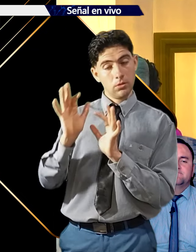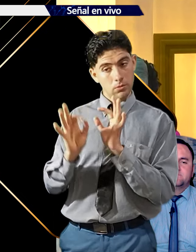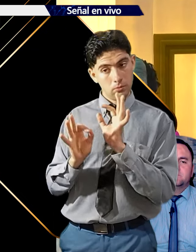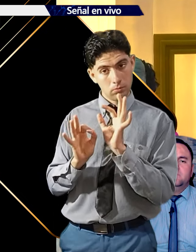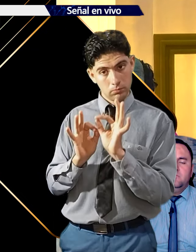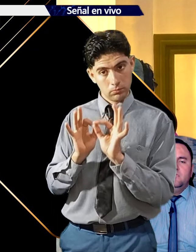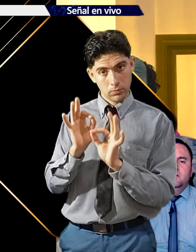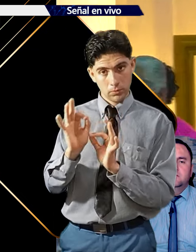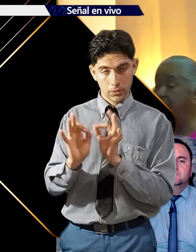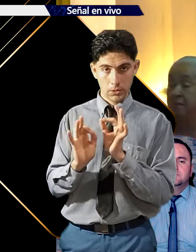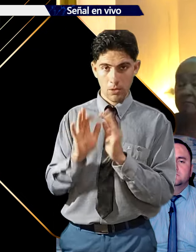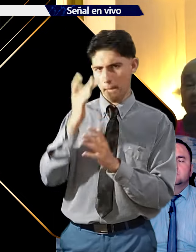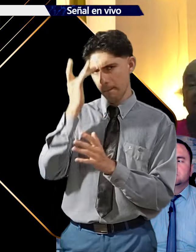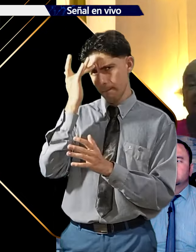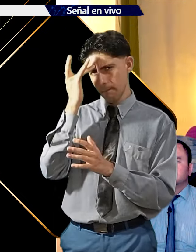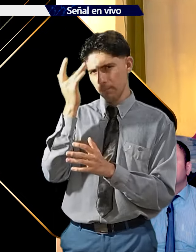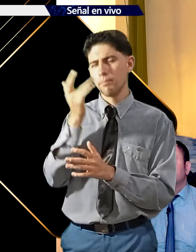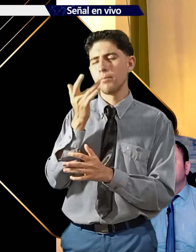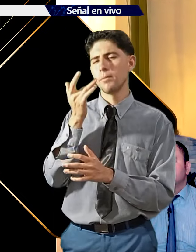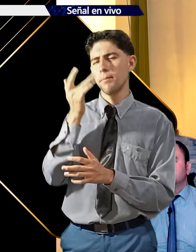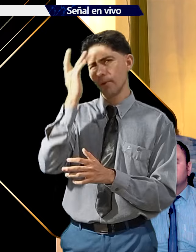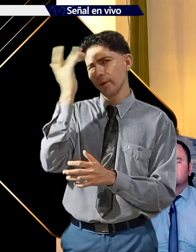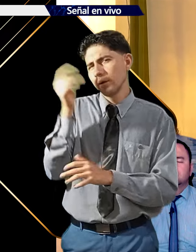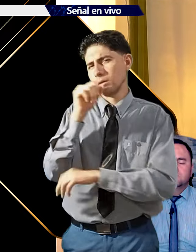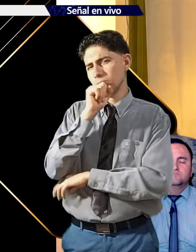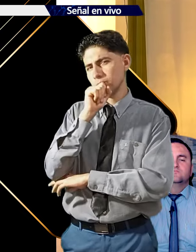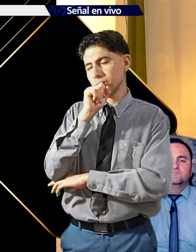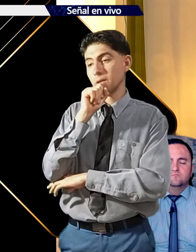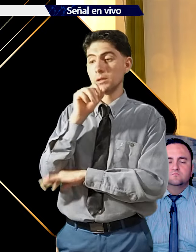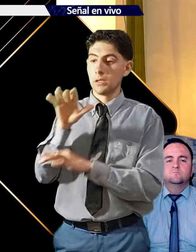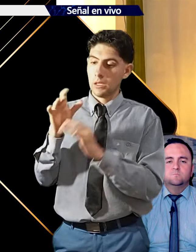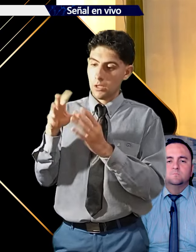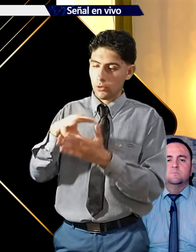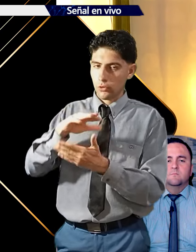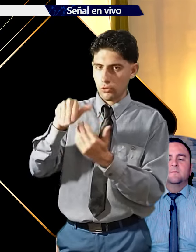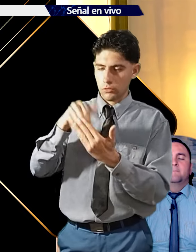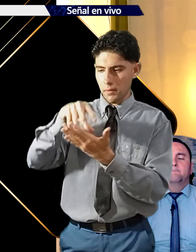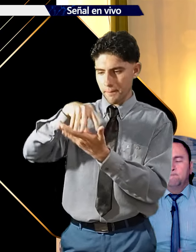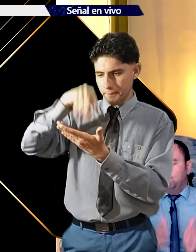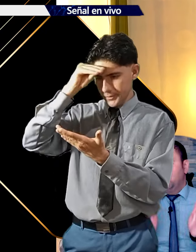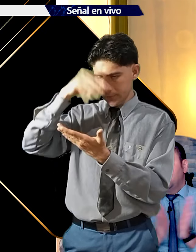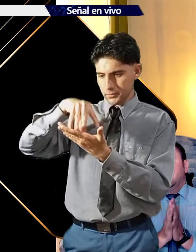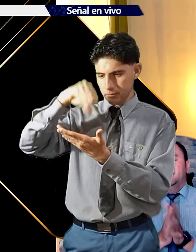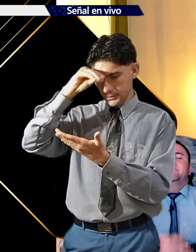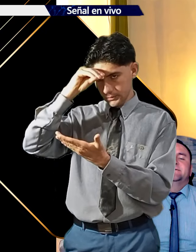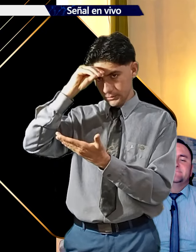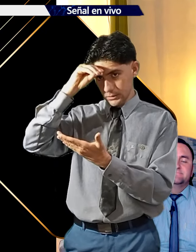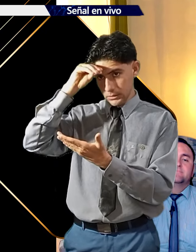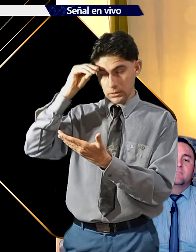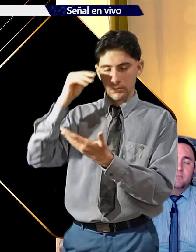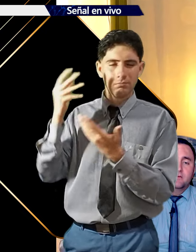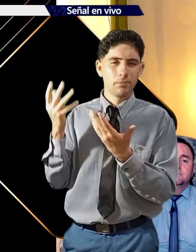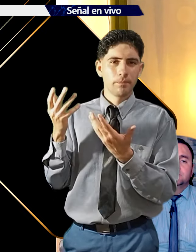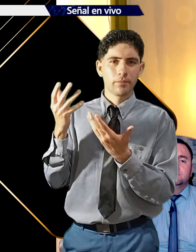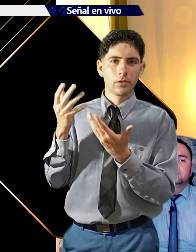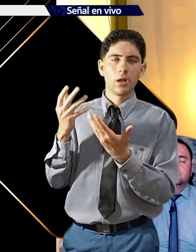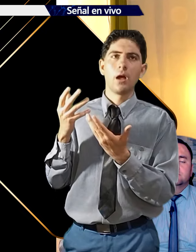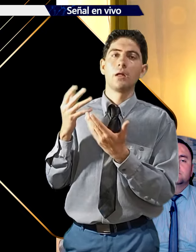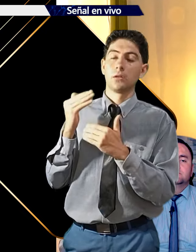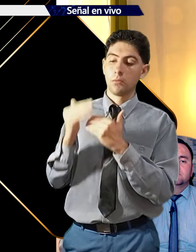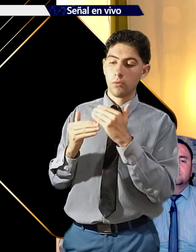Le escuché alguna vez que la misma teología puede ser un pantano donde alguien puede hundirse. Así que no es que sea malo